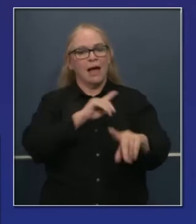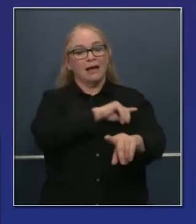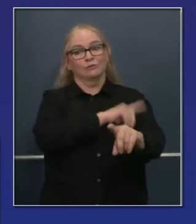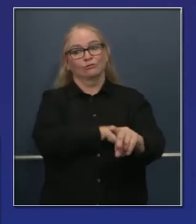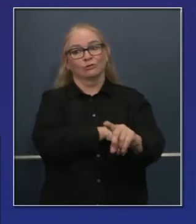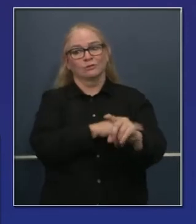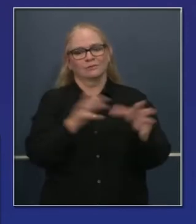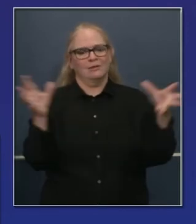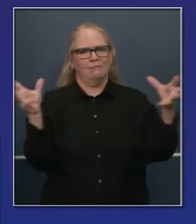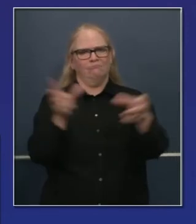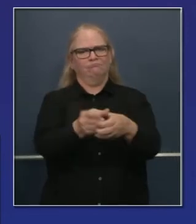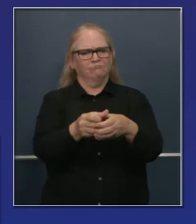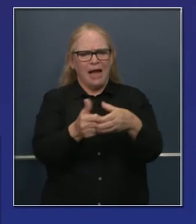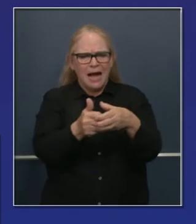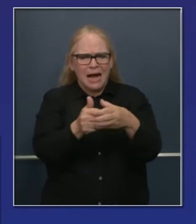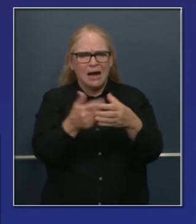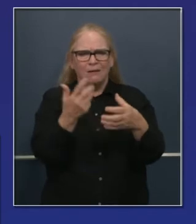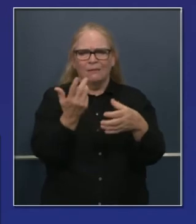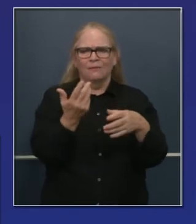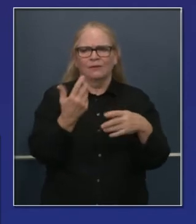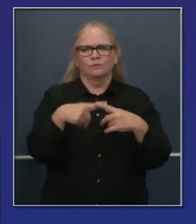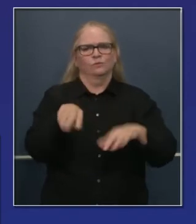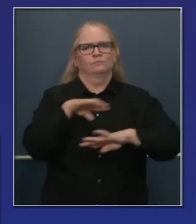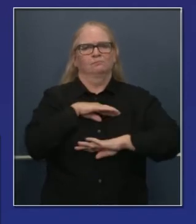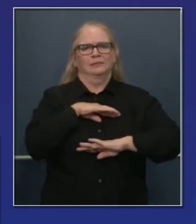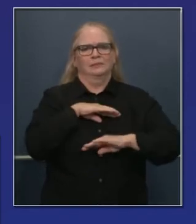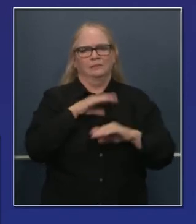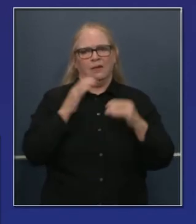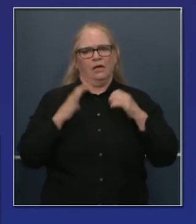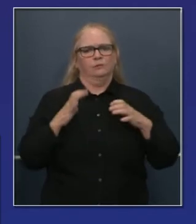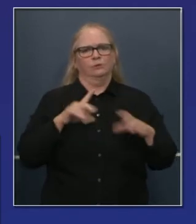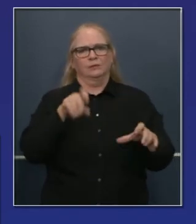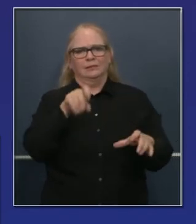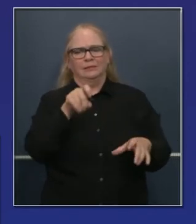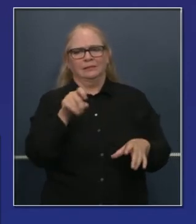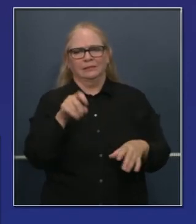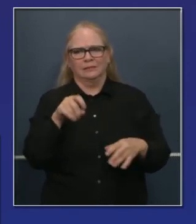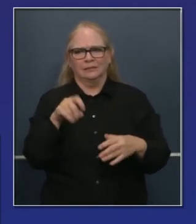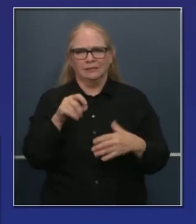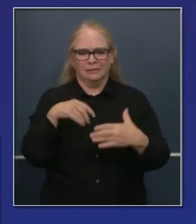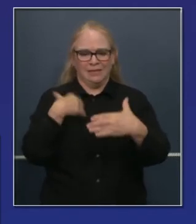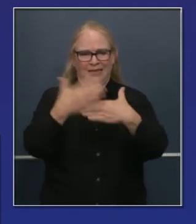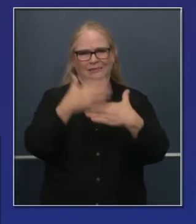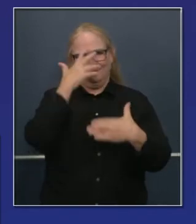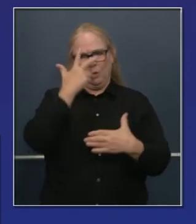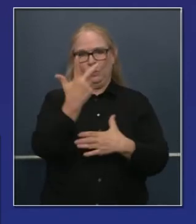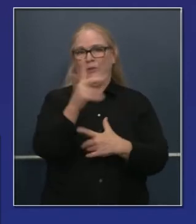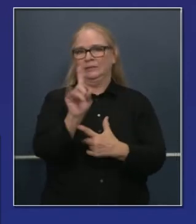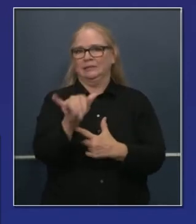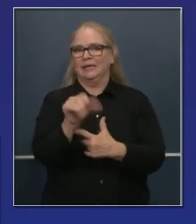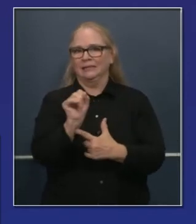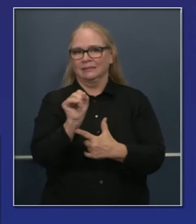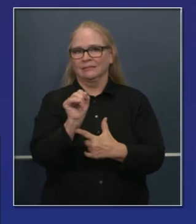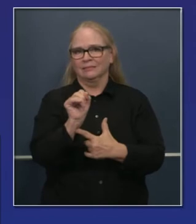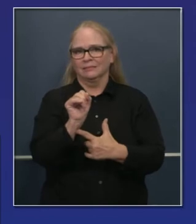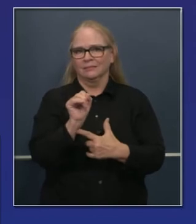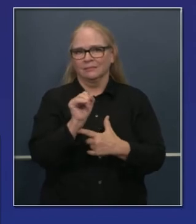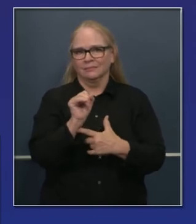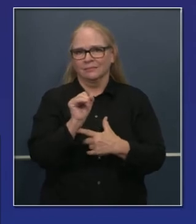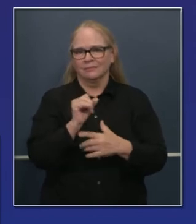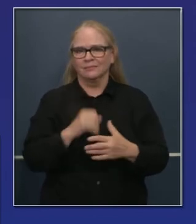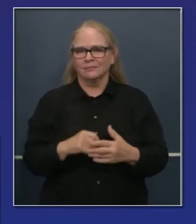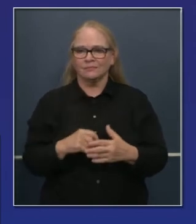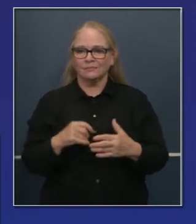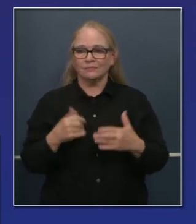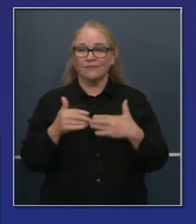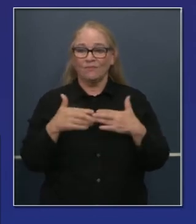para crear más energía poner a trabajar todas las herramientas en la caja de herramientas para dar energía a todos los californianos